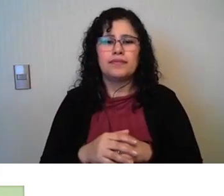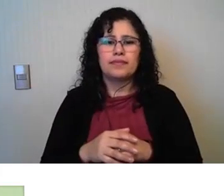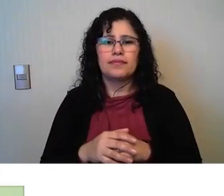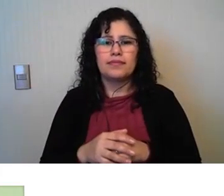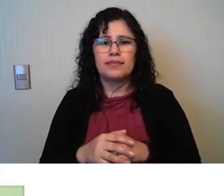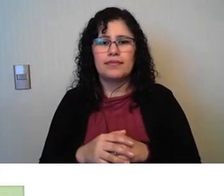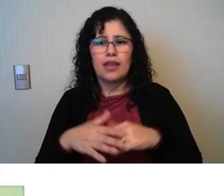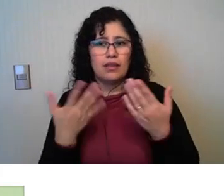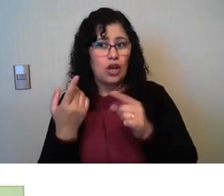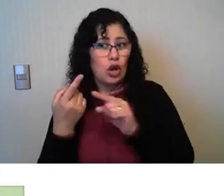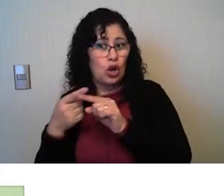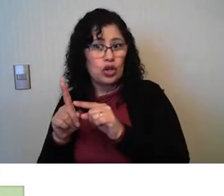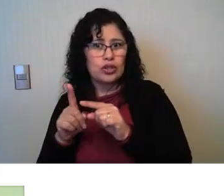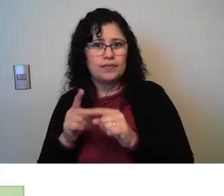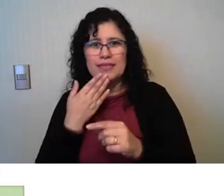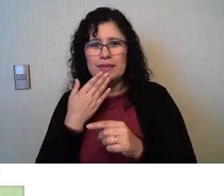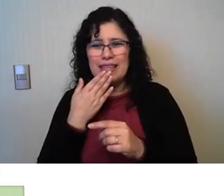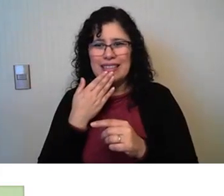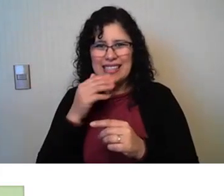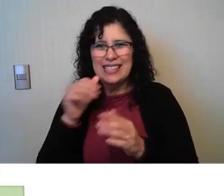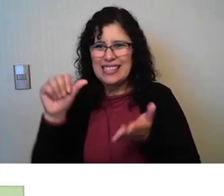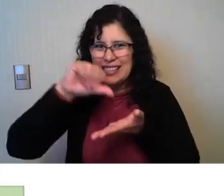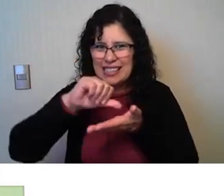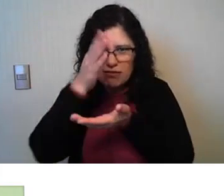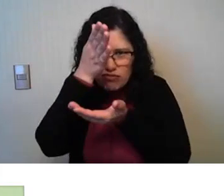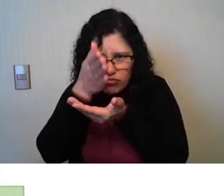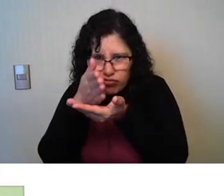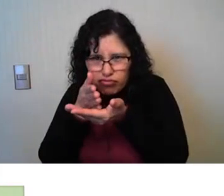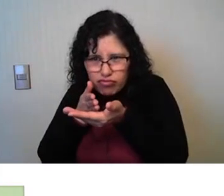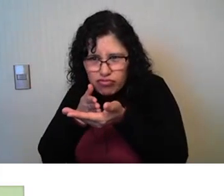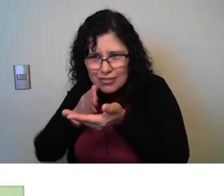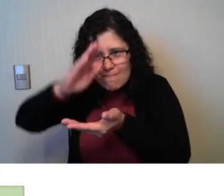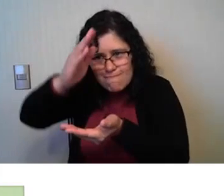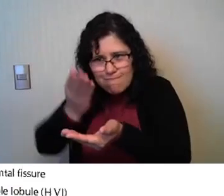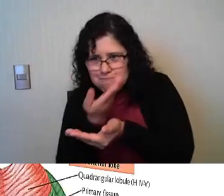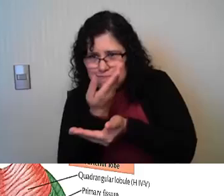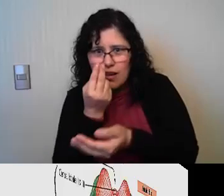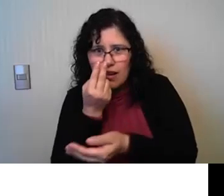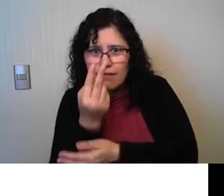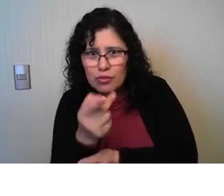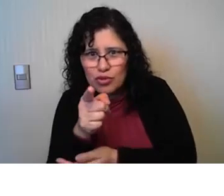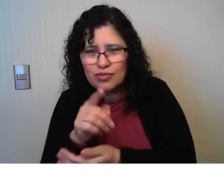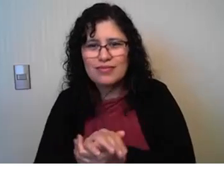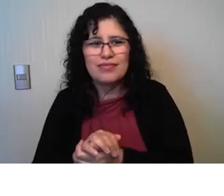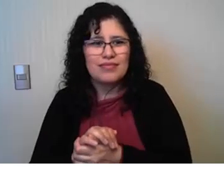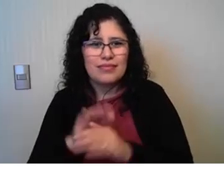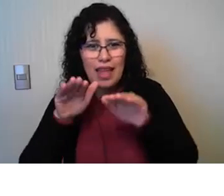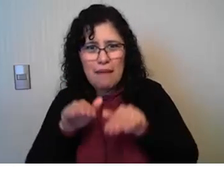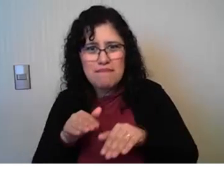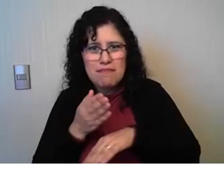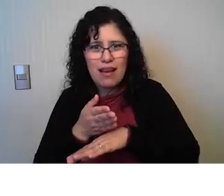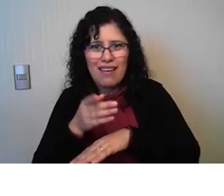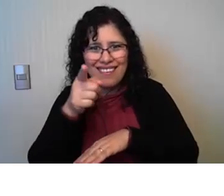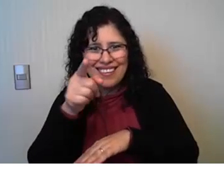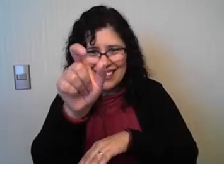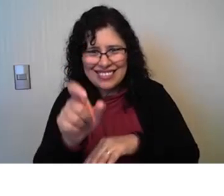Luego tenemos una parte central, esta que está aquí, ¿ya? Que es la misma que está acá marcada,